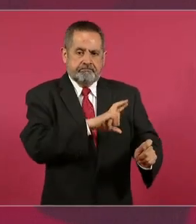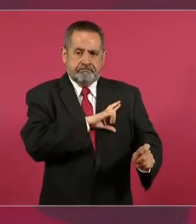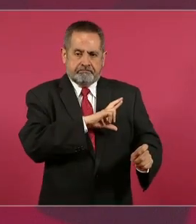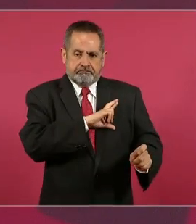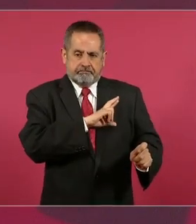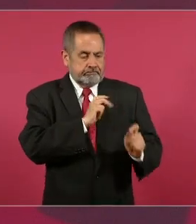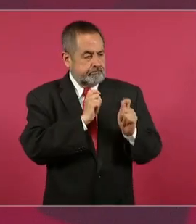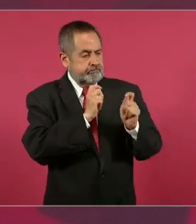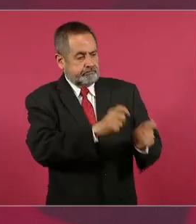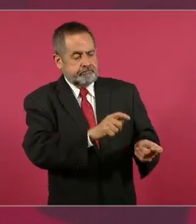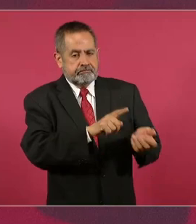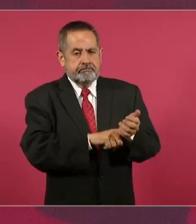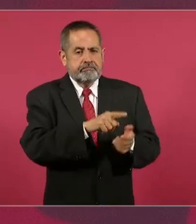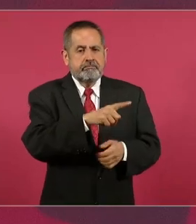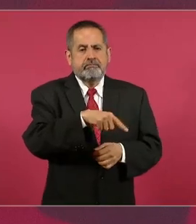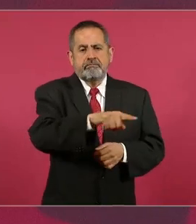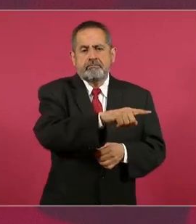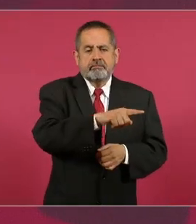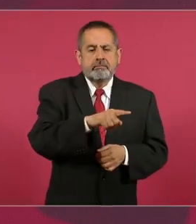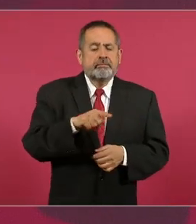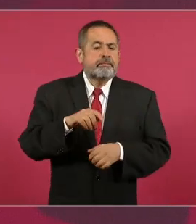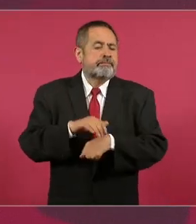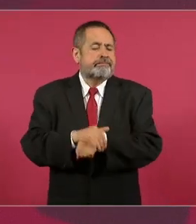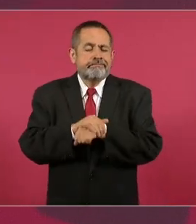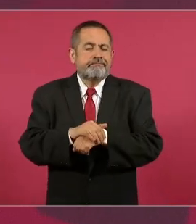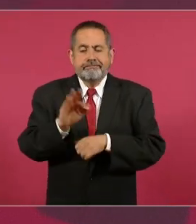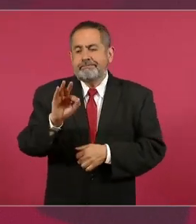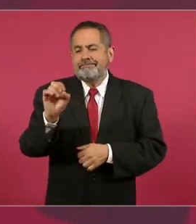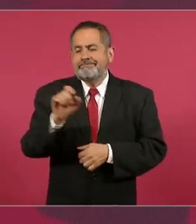y se le entregó a una gente cercana a Fox.